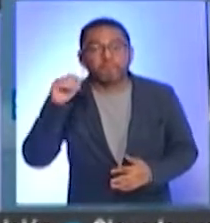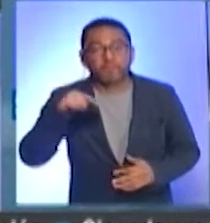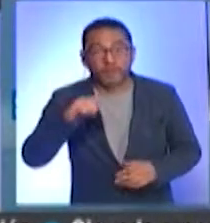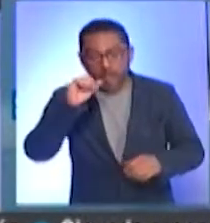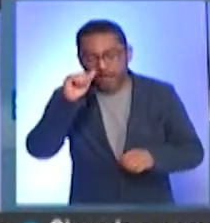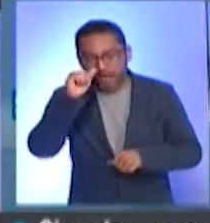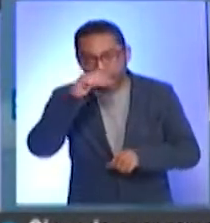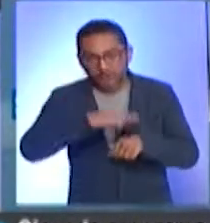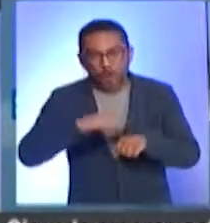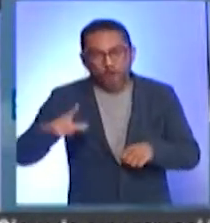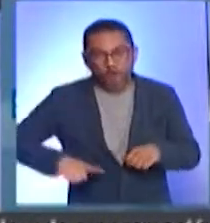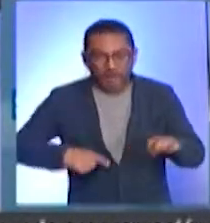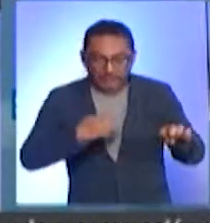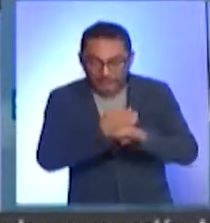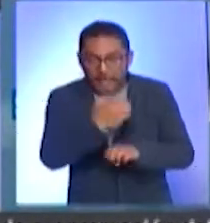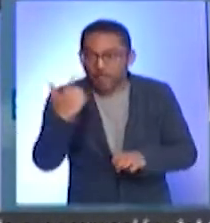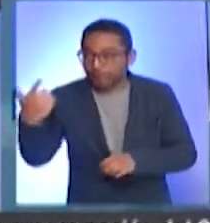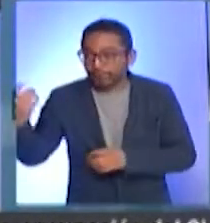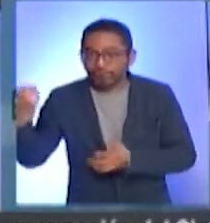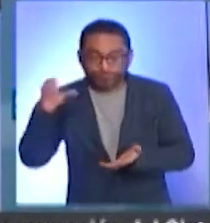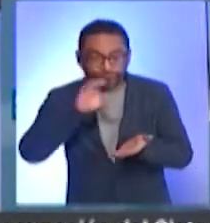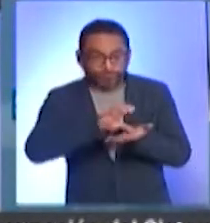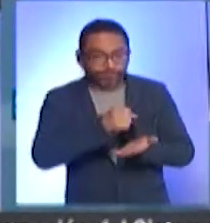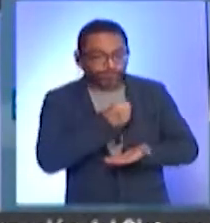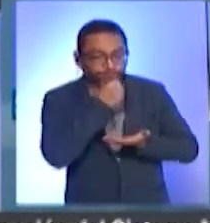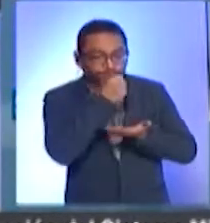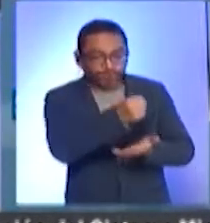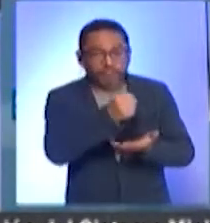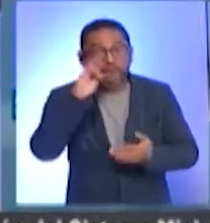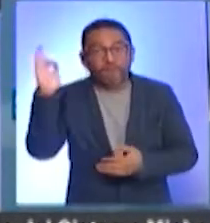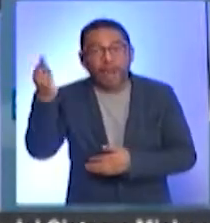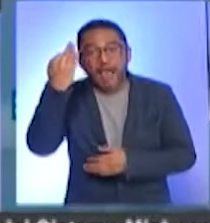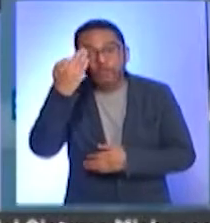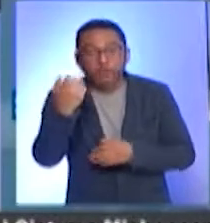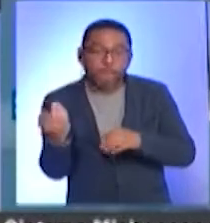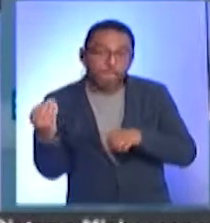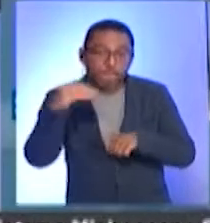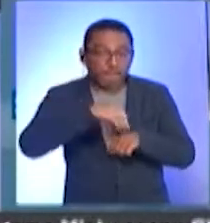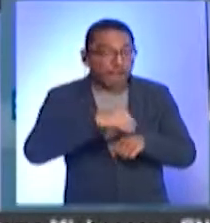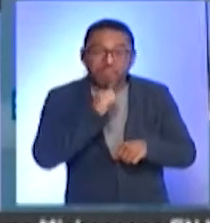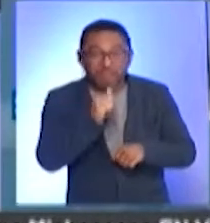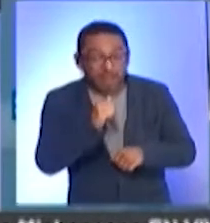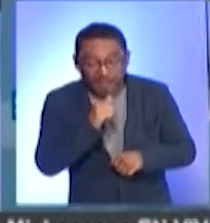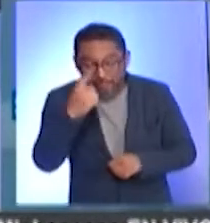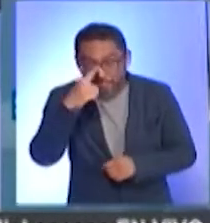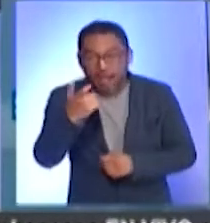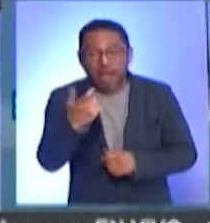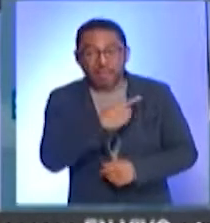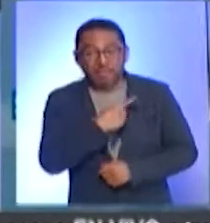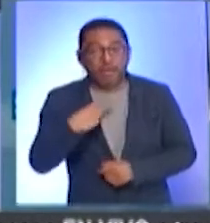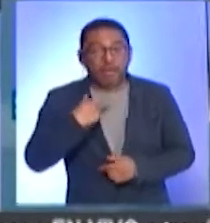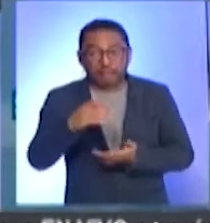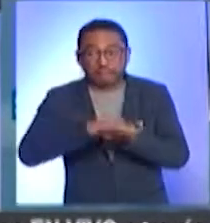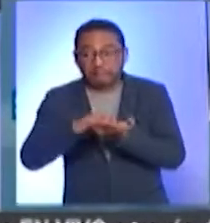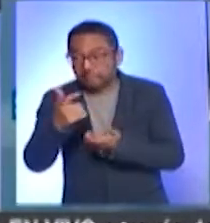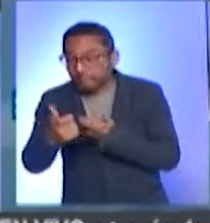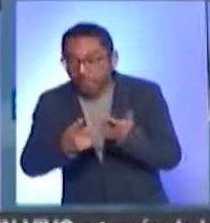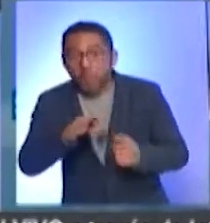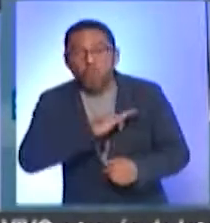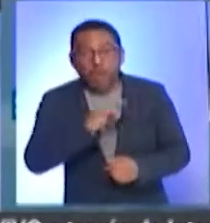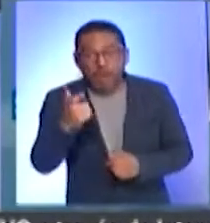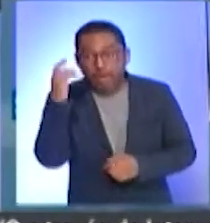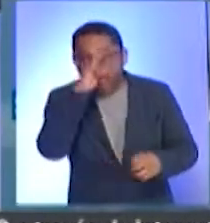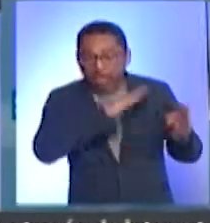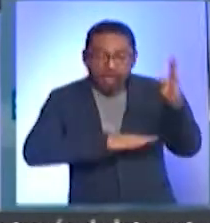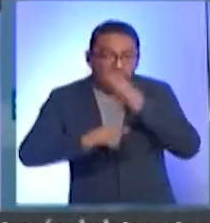recibe recursos extraordinarios por parte de la federación para pagar todos sus adeudos podría cerrar con una crisis financiera y